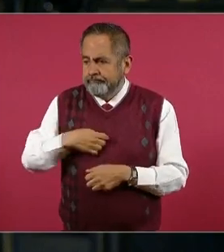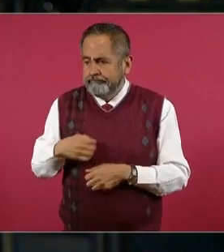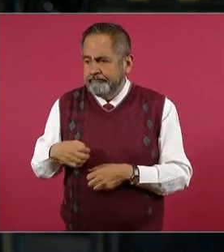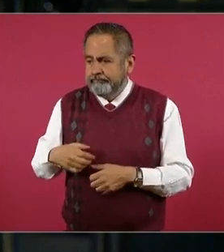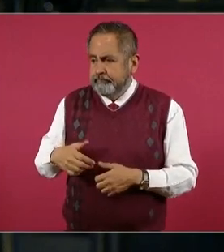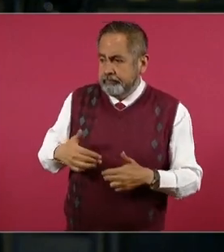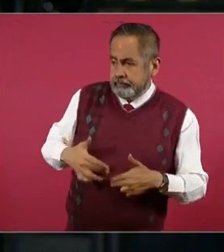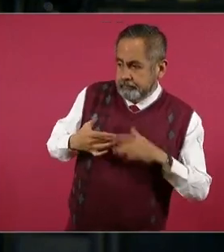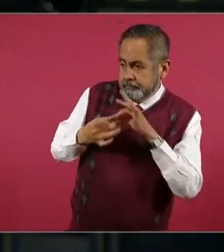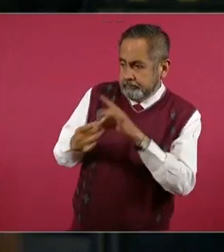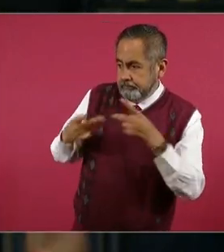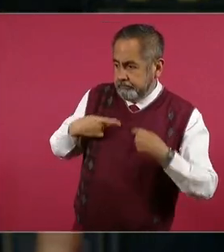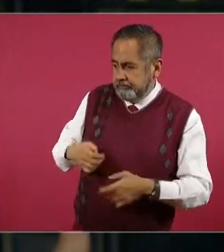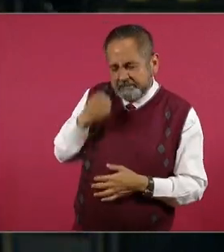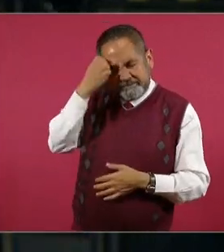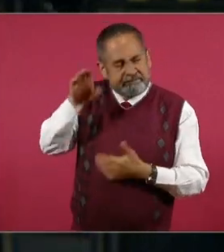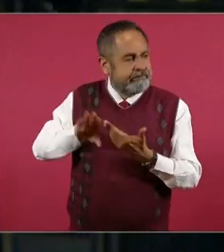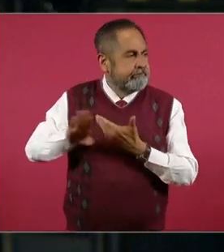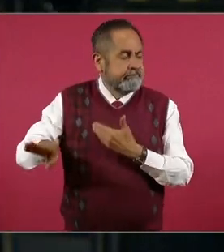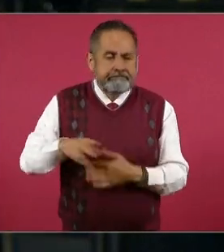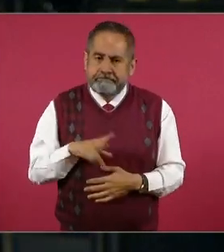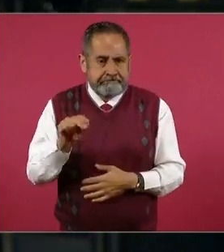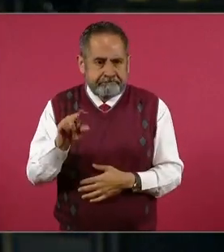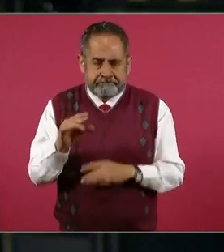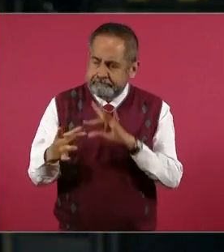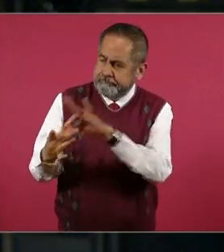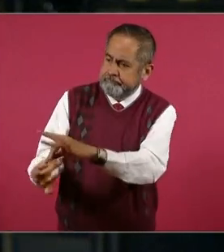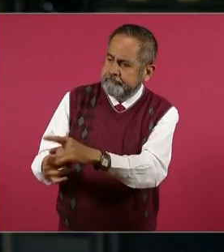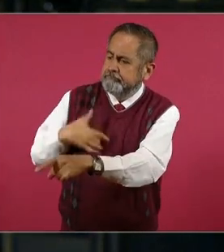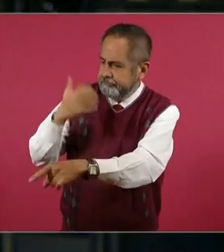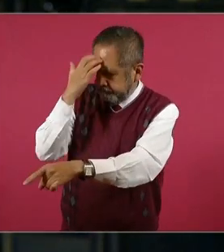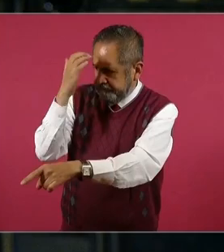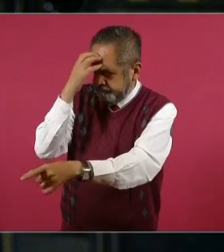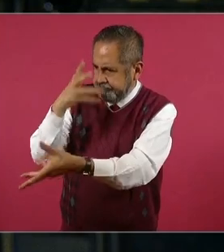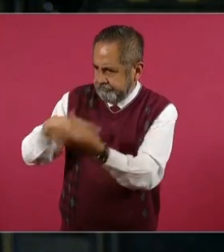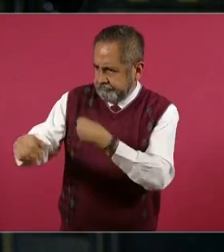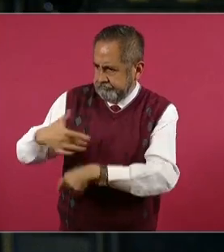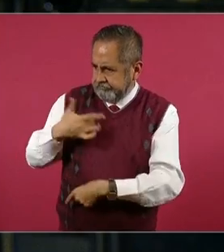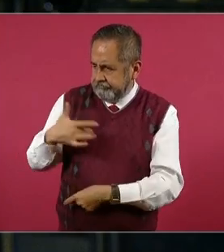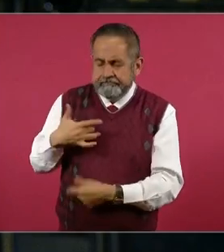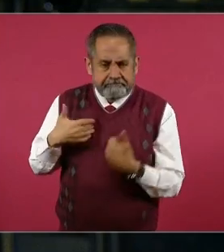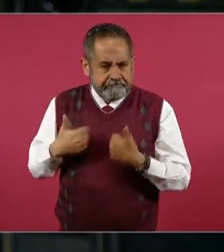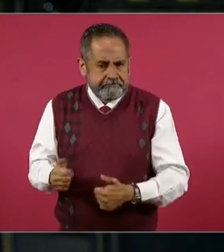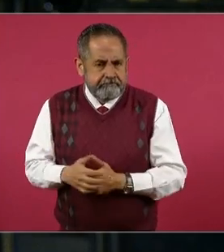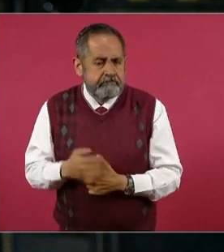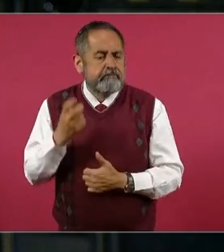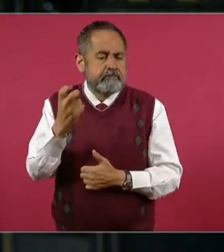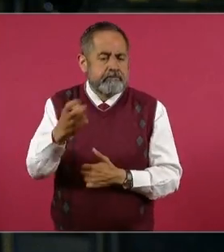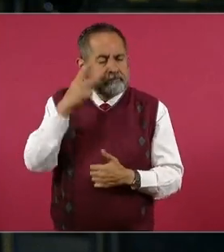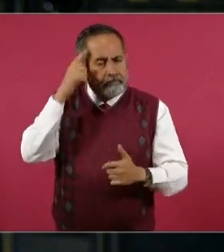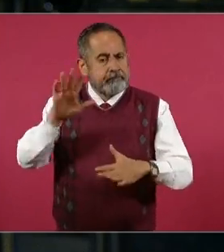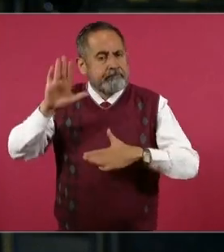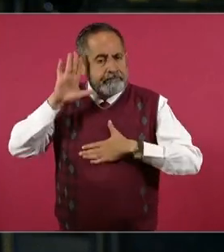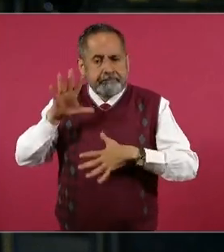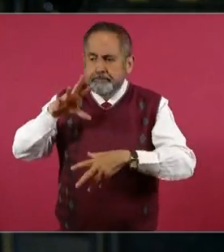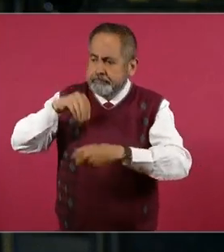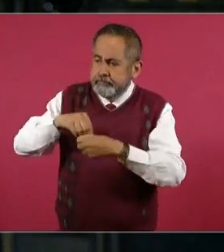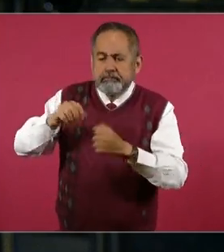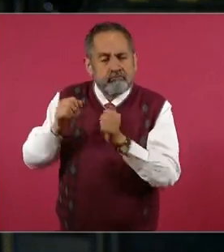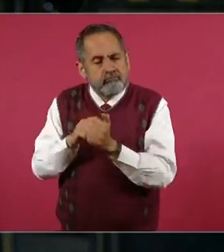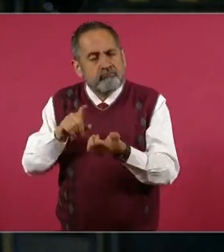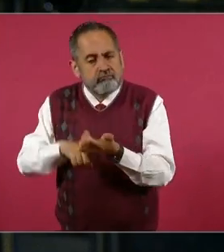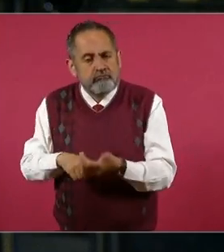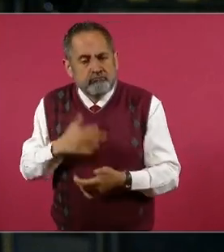ajeno. Confiamos en que su liderazgo y su compromiso con los principios de justicia y humanismo harán posible que ambos reciban